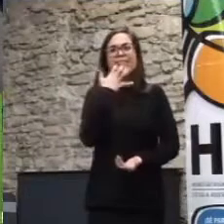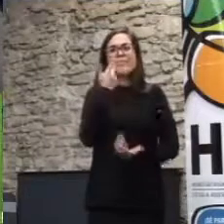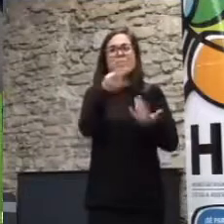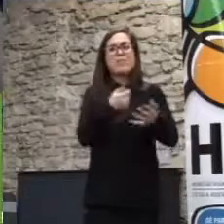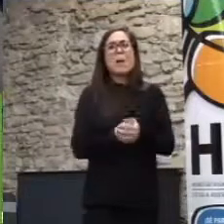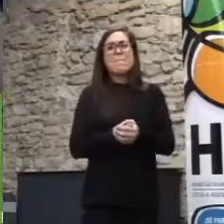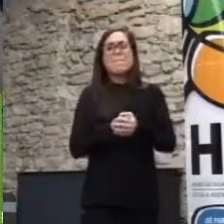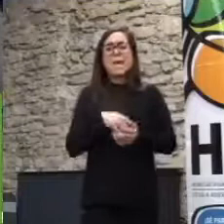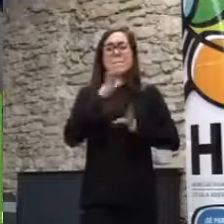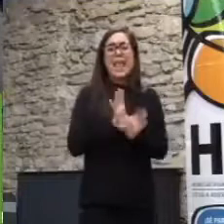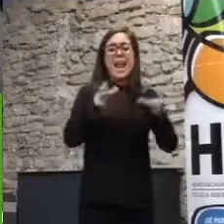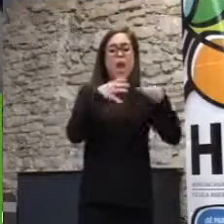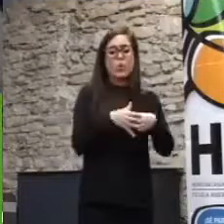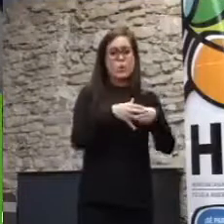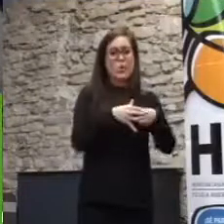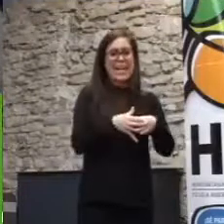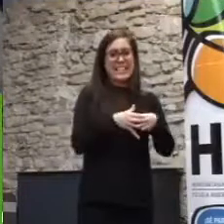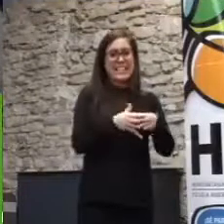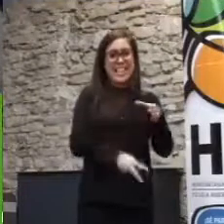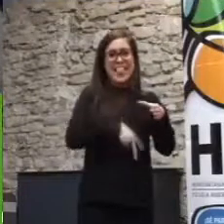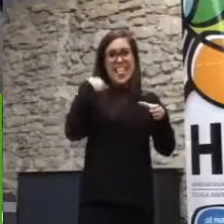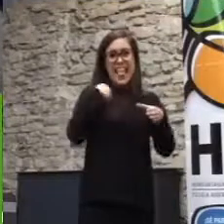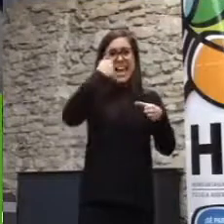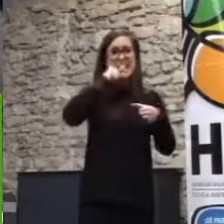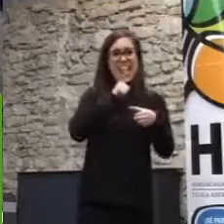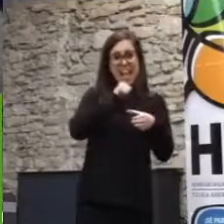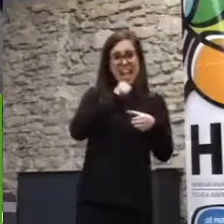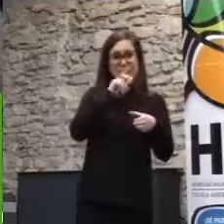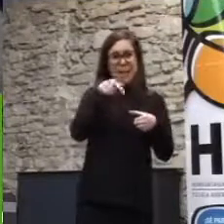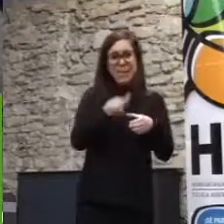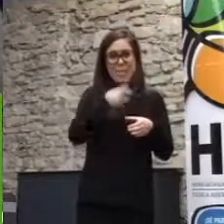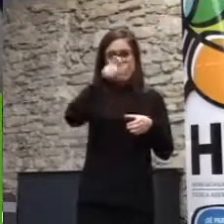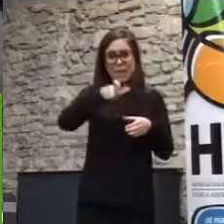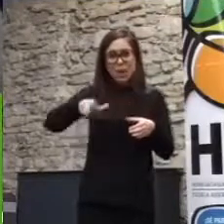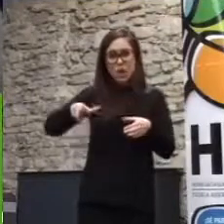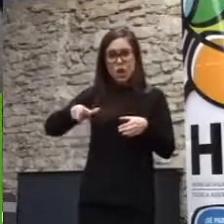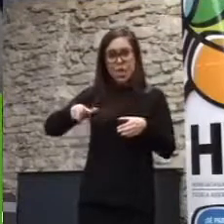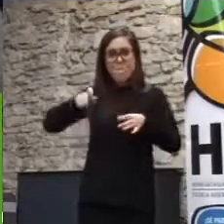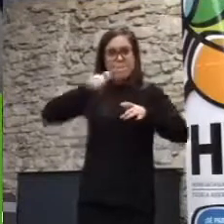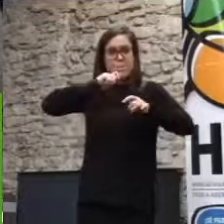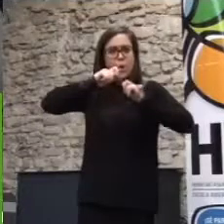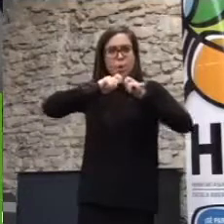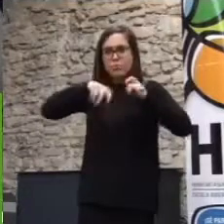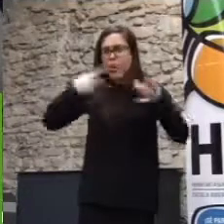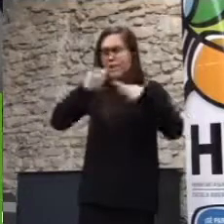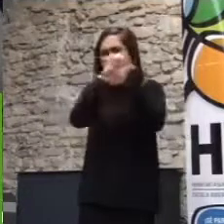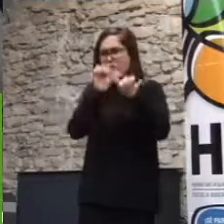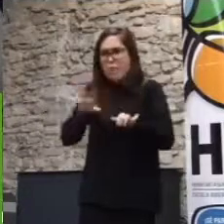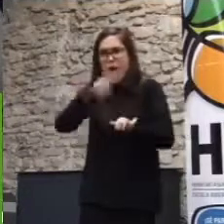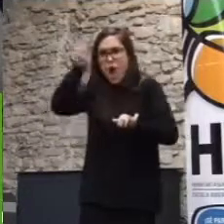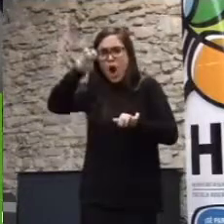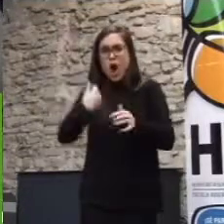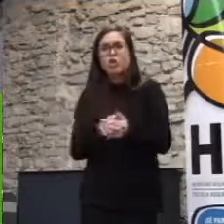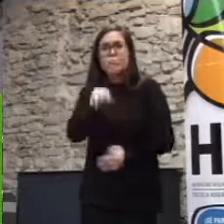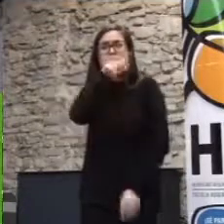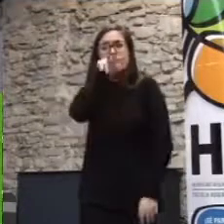Territorio de las Juntas Generales de Álava, el procurador, pues ya encontrarás una fórmula para que no se te hayan dormido